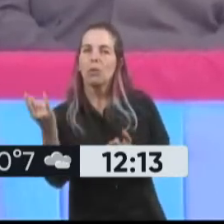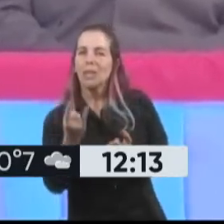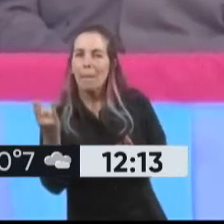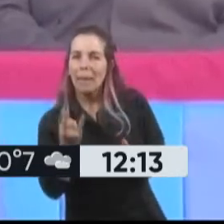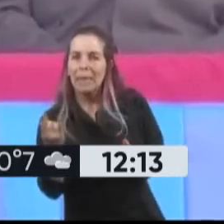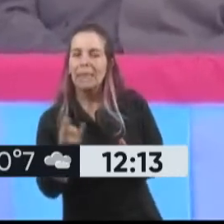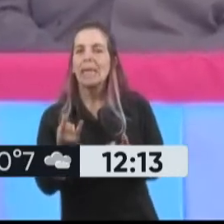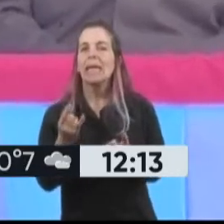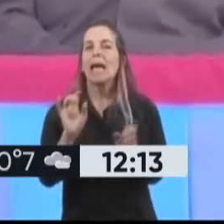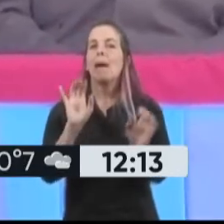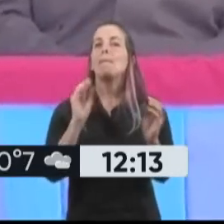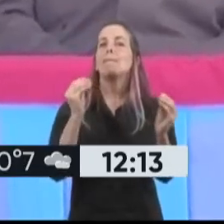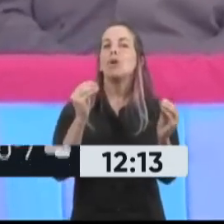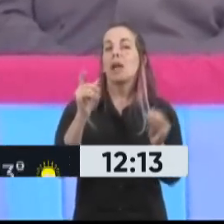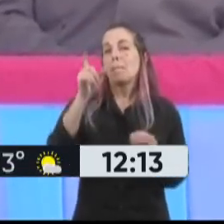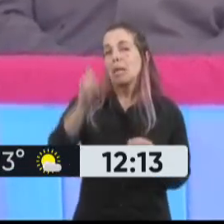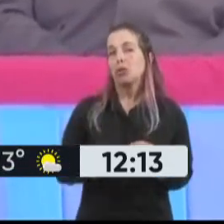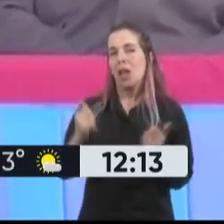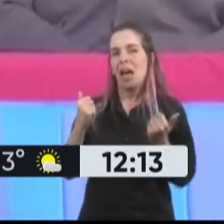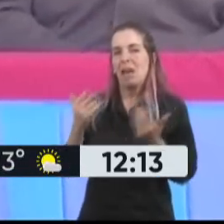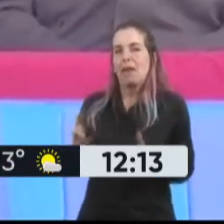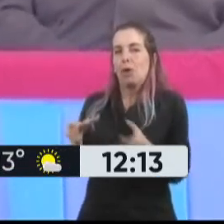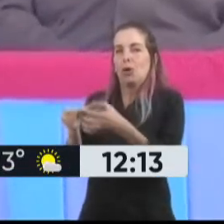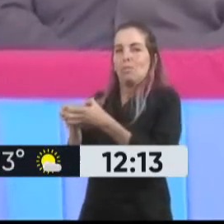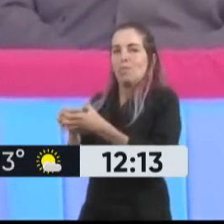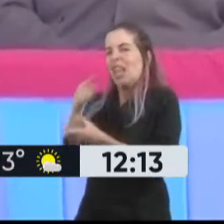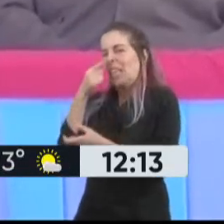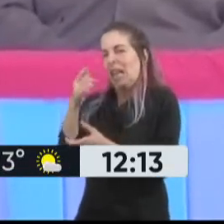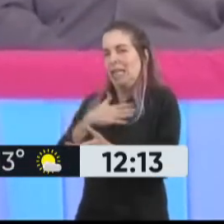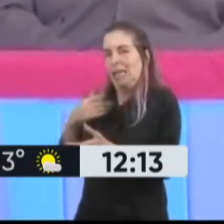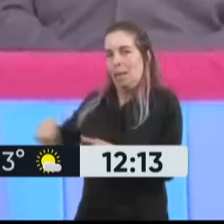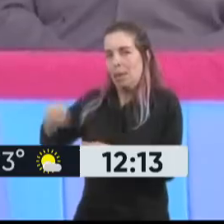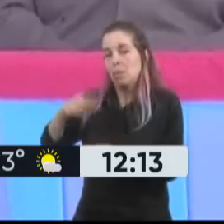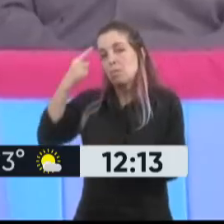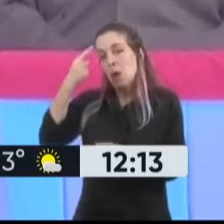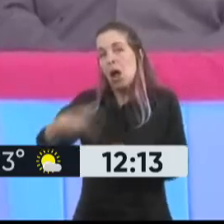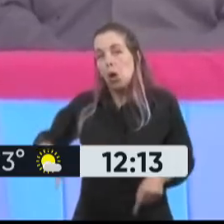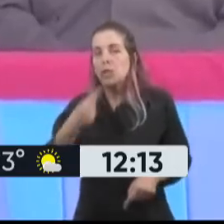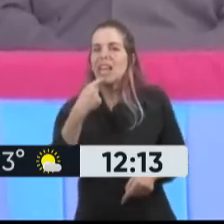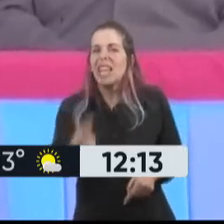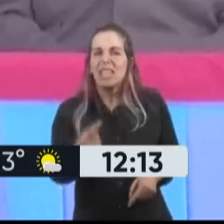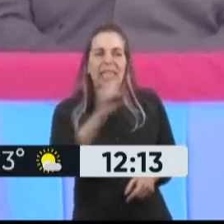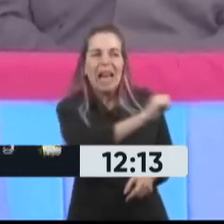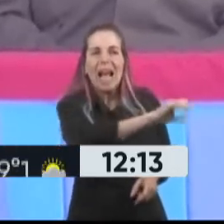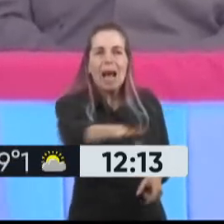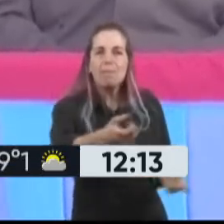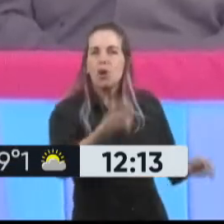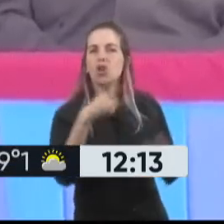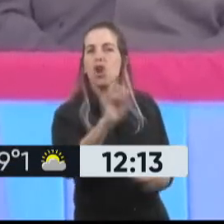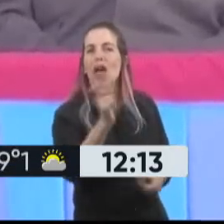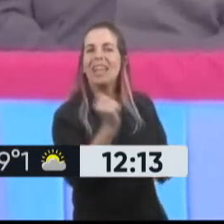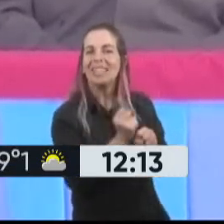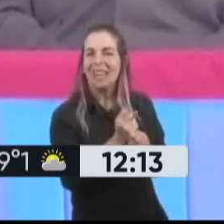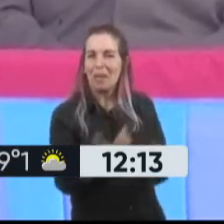defender intereses sectoriales. Una de ellas es que el agro no genera trabajo, cuando actualmente